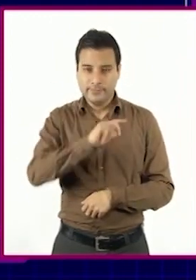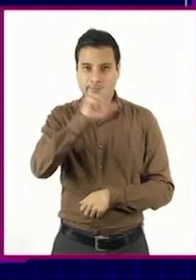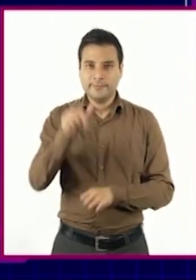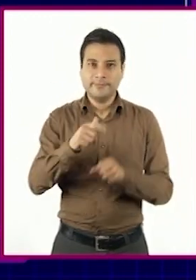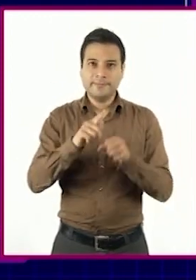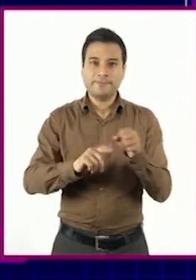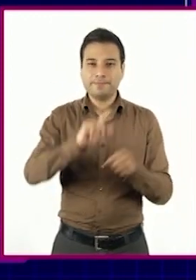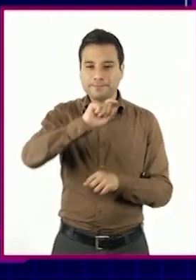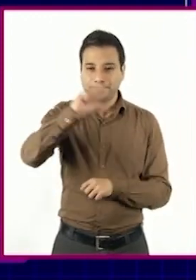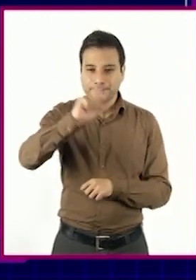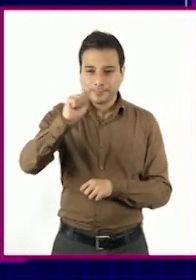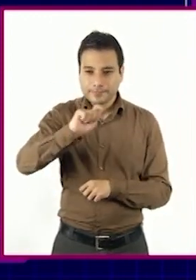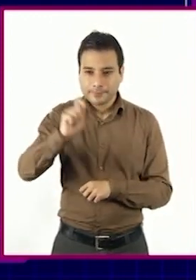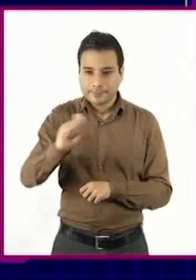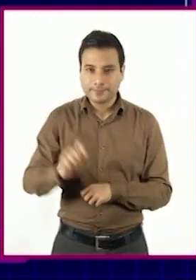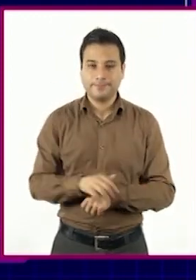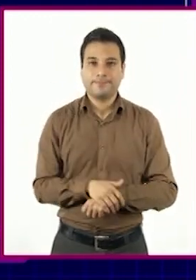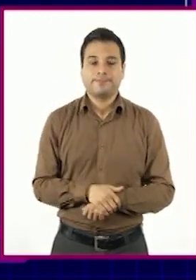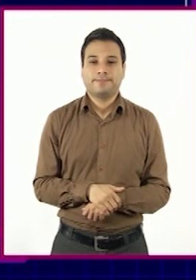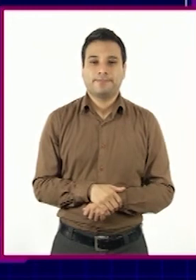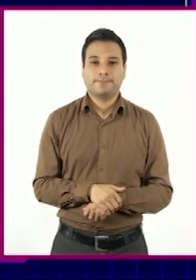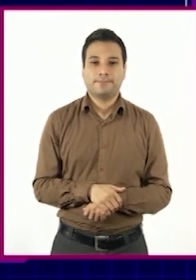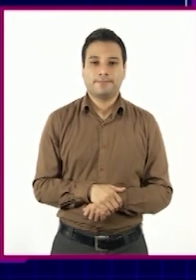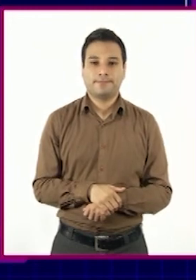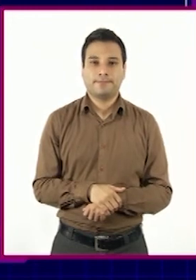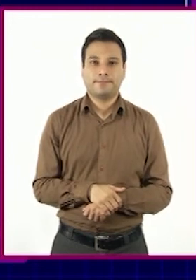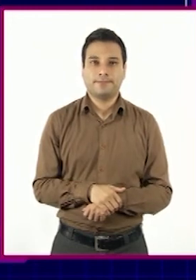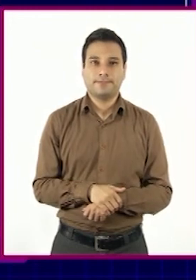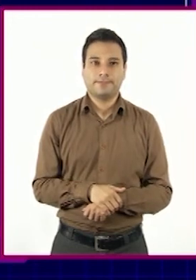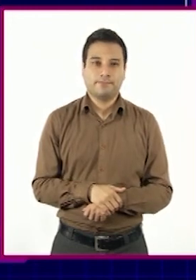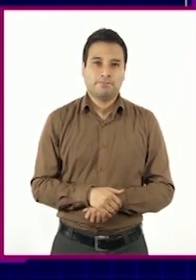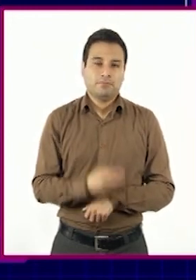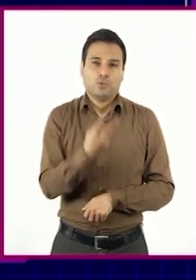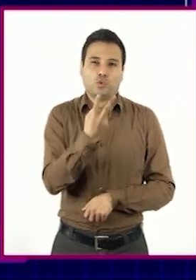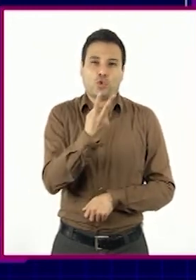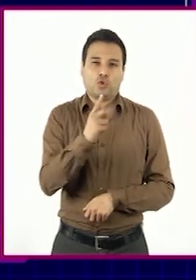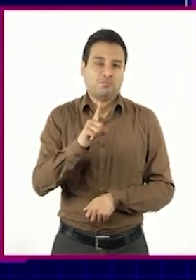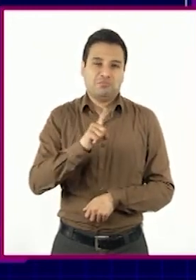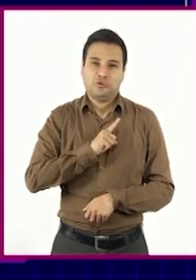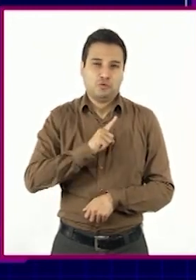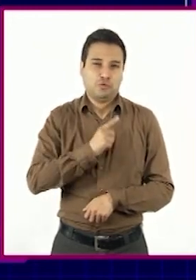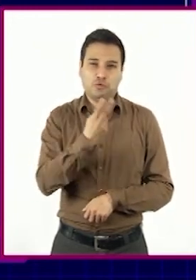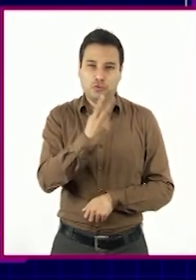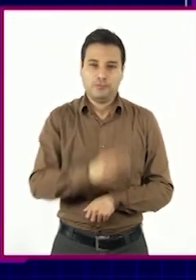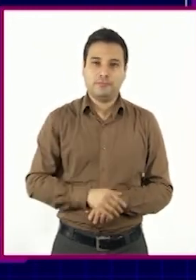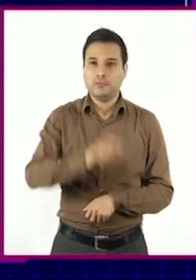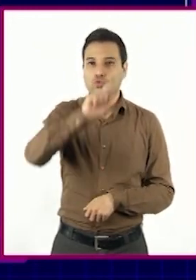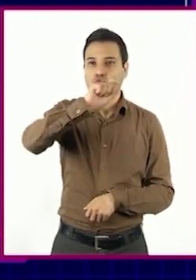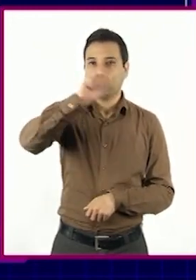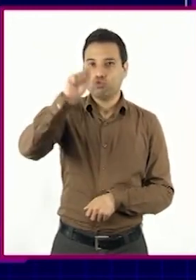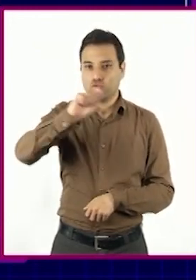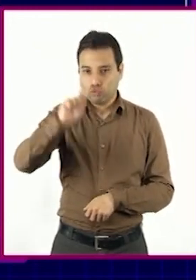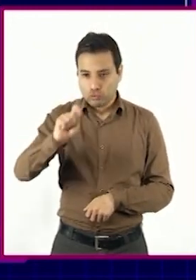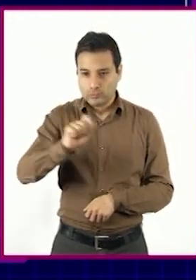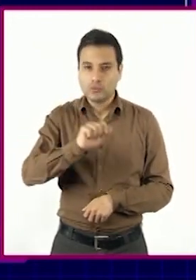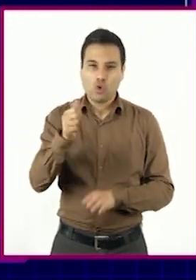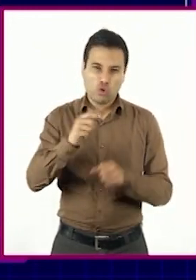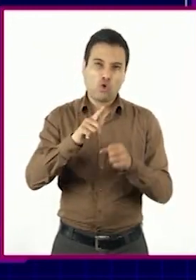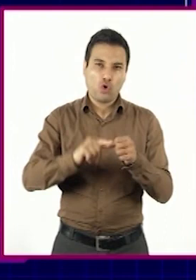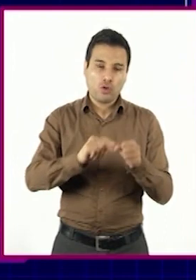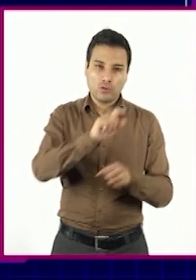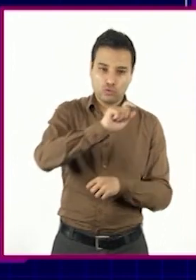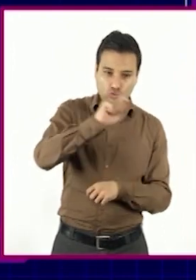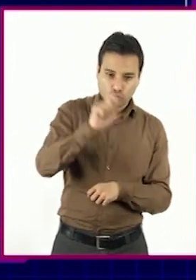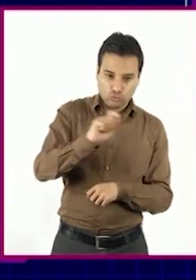su gusto. Como solo son 2 ángulos, el ángulo de 252 grados es el sector